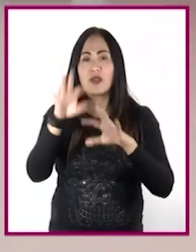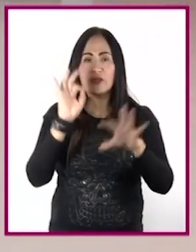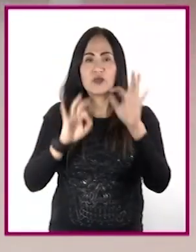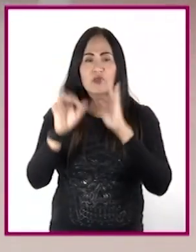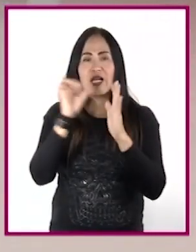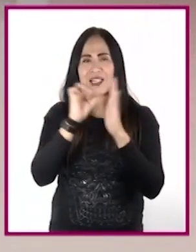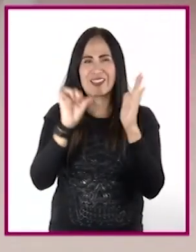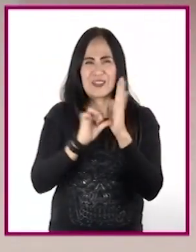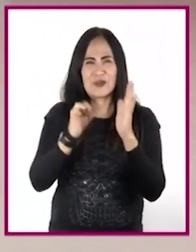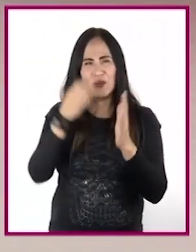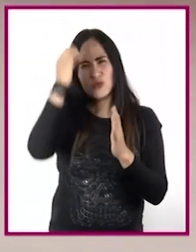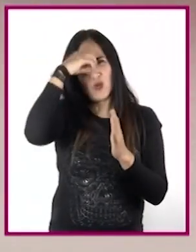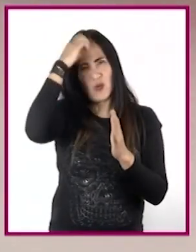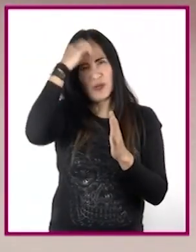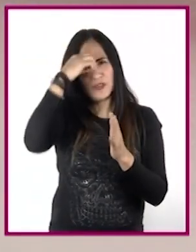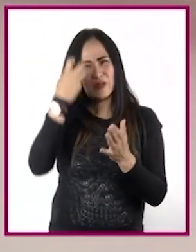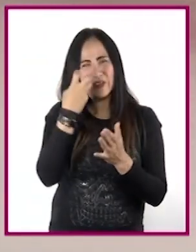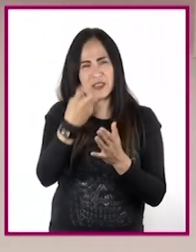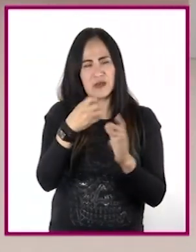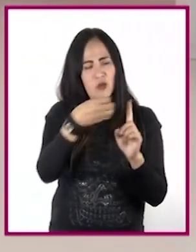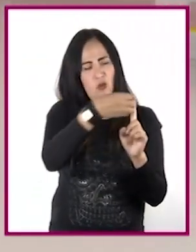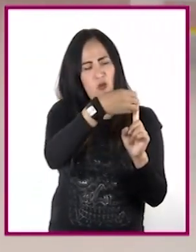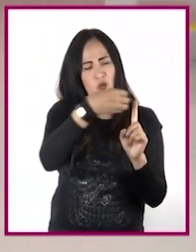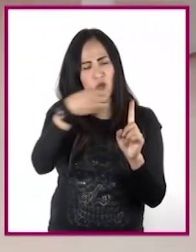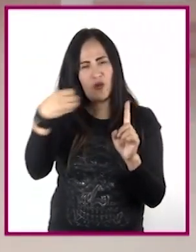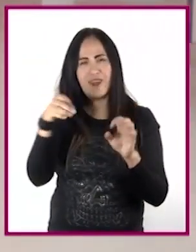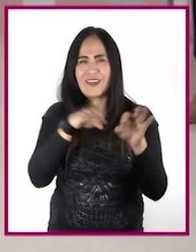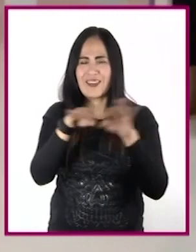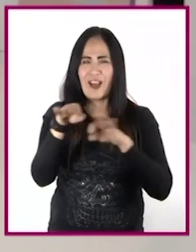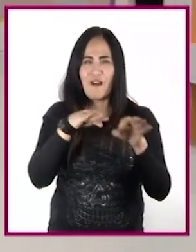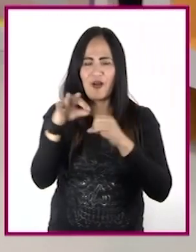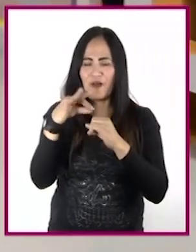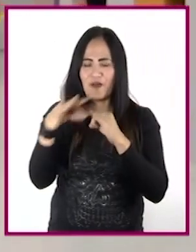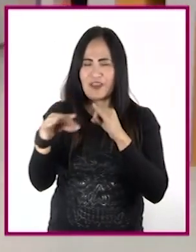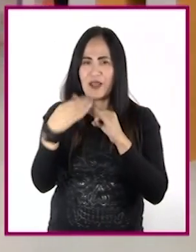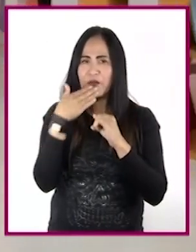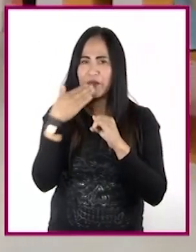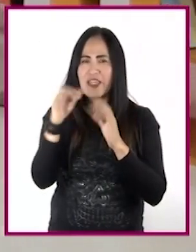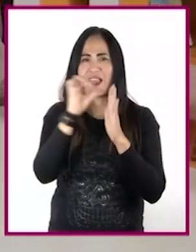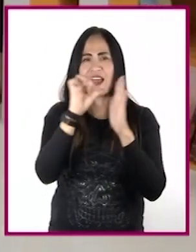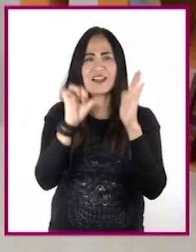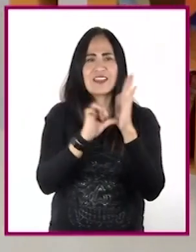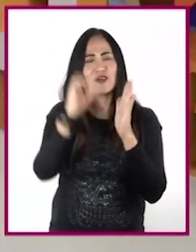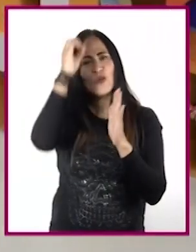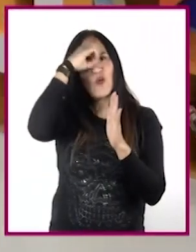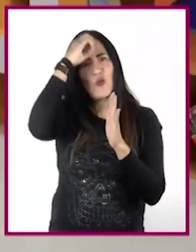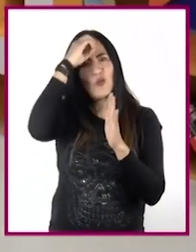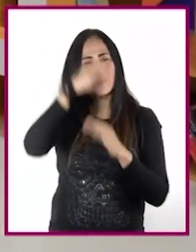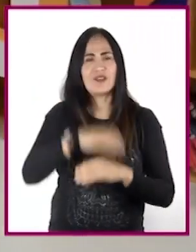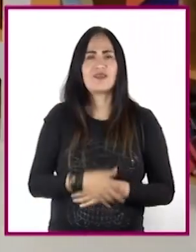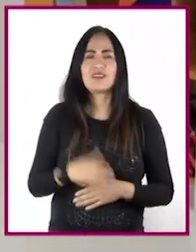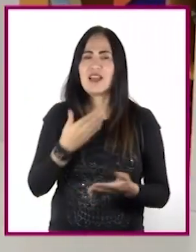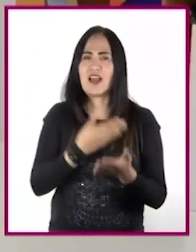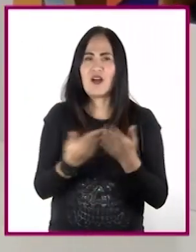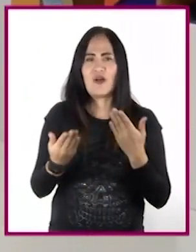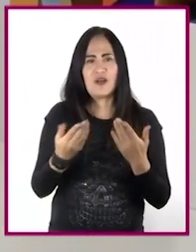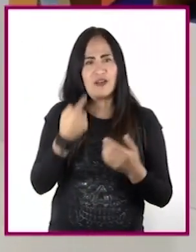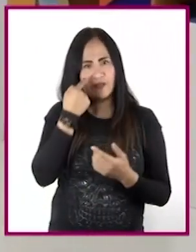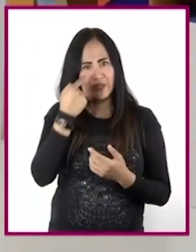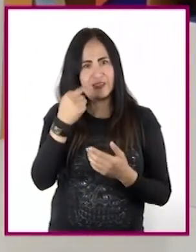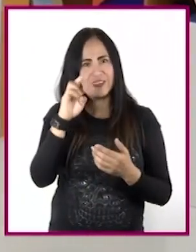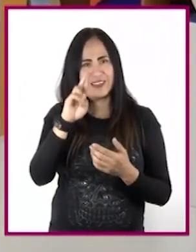de opinión le irá dando coherencia a nuestro trabajo final, un artículo de opinión. Ahora, permítanme mencionar el